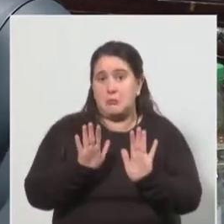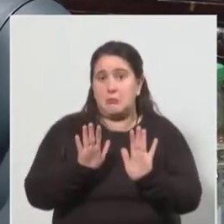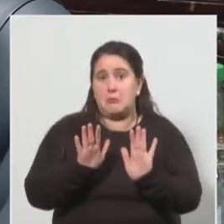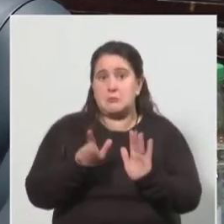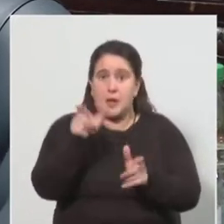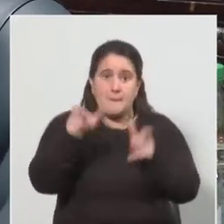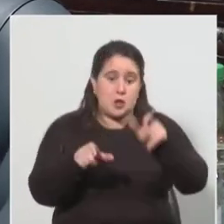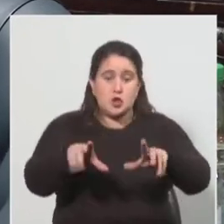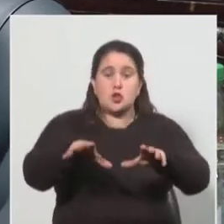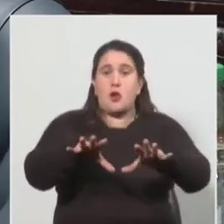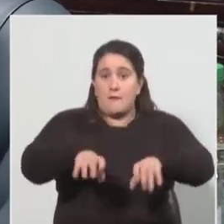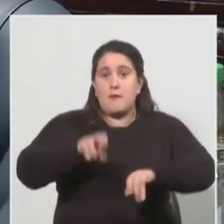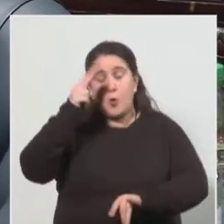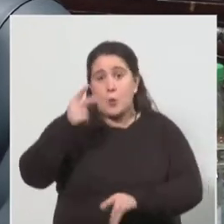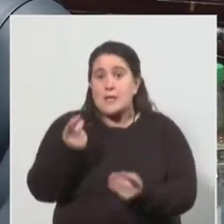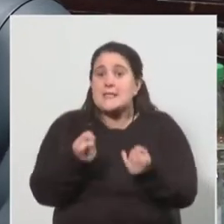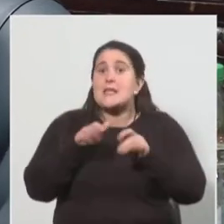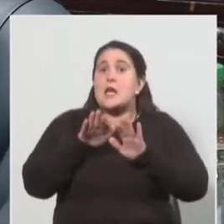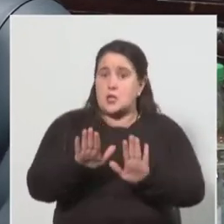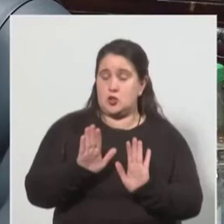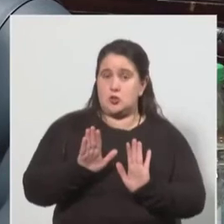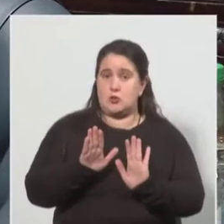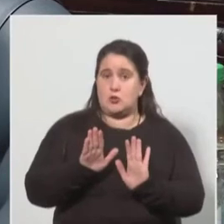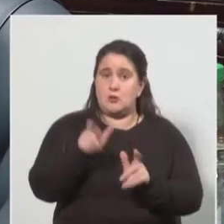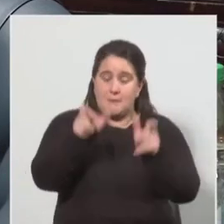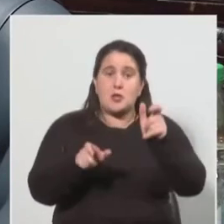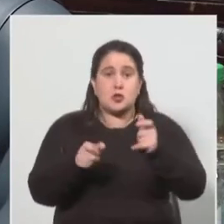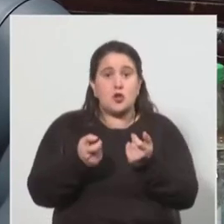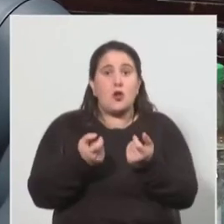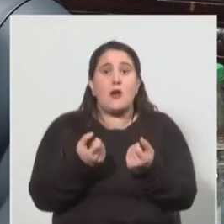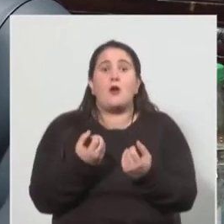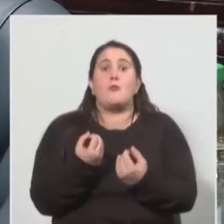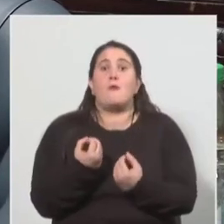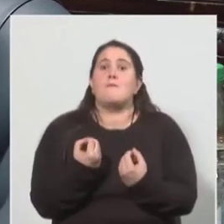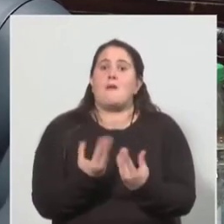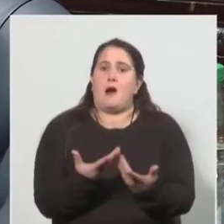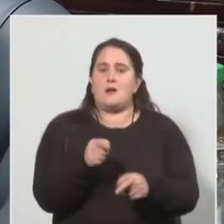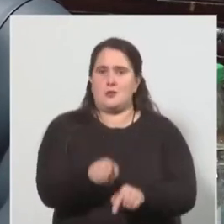ciudadanía necesita, es lo que la ciudadanía merece,